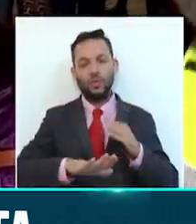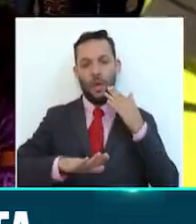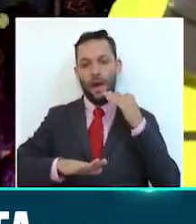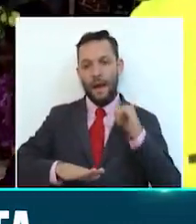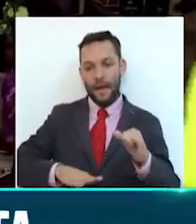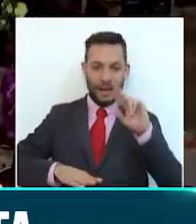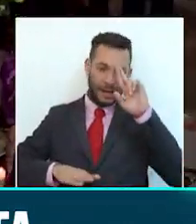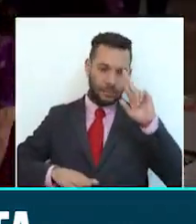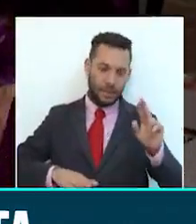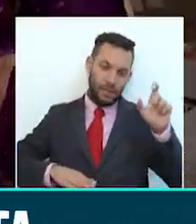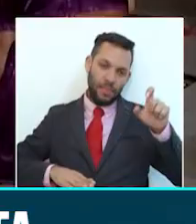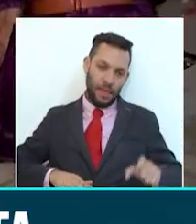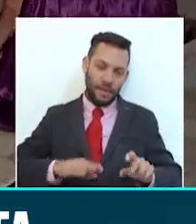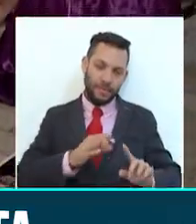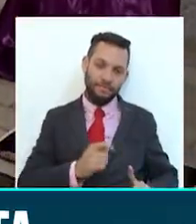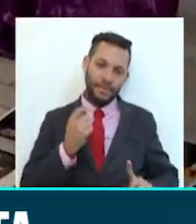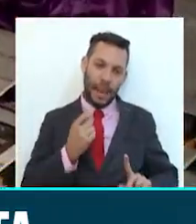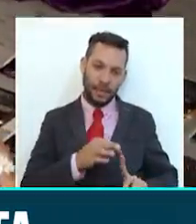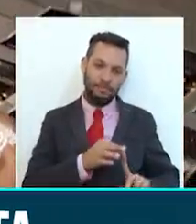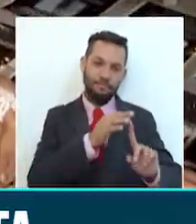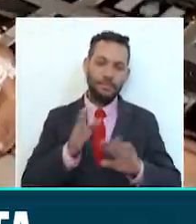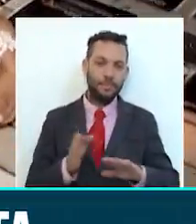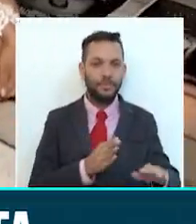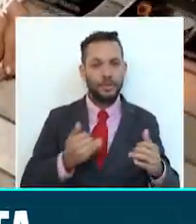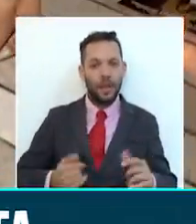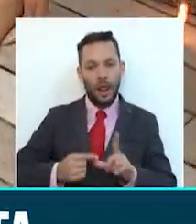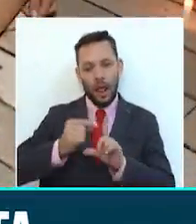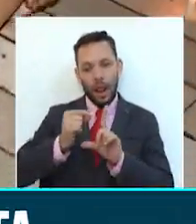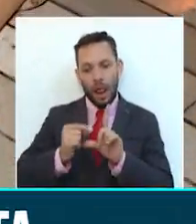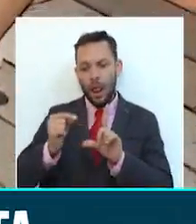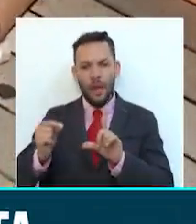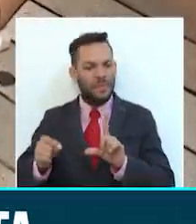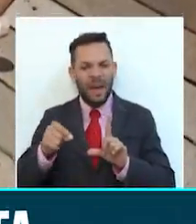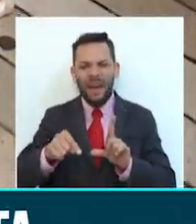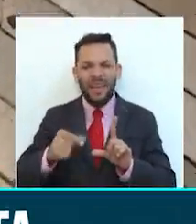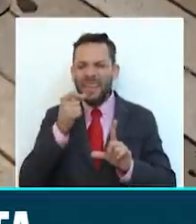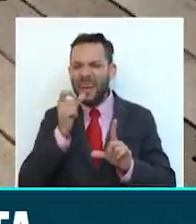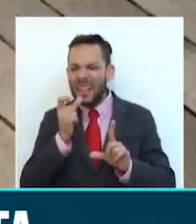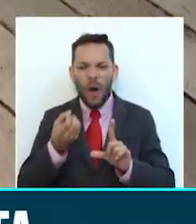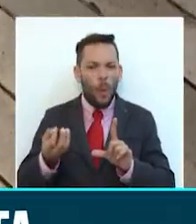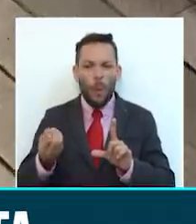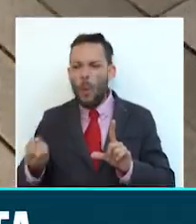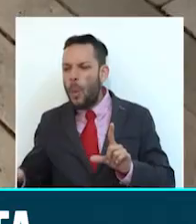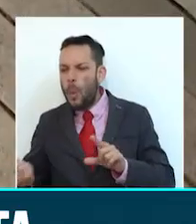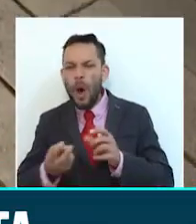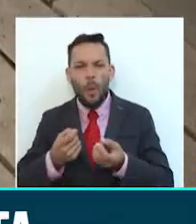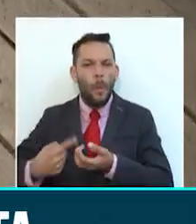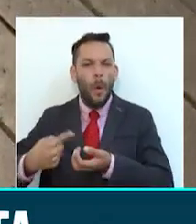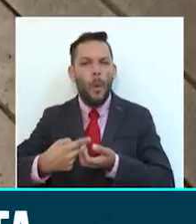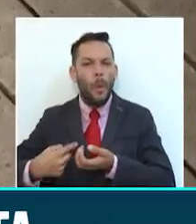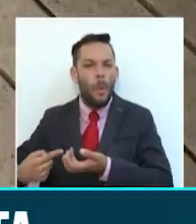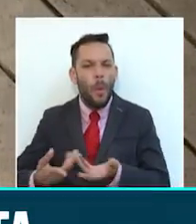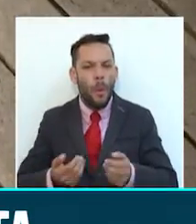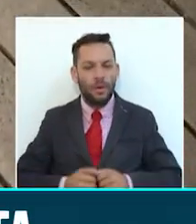que tradicionalmente se han asignado. ¿Manejamos datos, Joana, por ejemplo, aquí en el caso particular de Caldas? Claro que sí. En la ciudad de